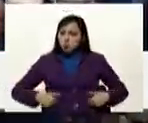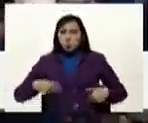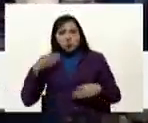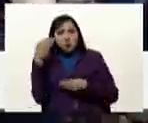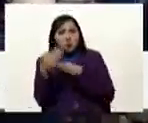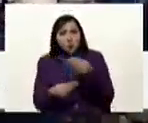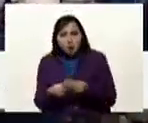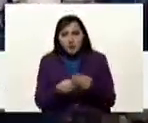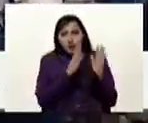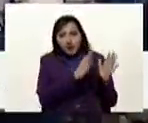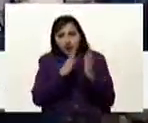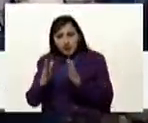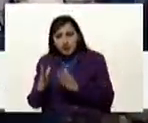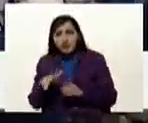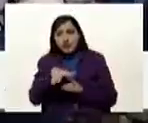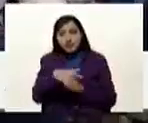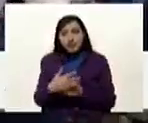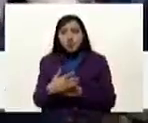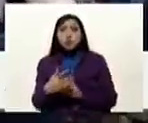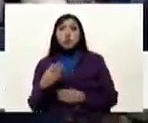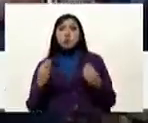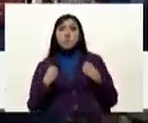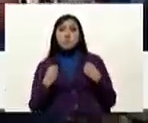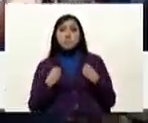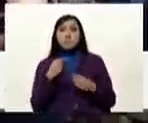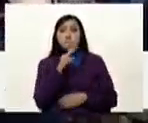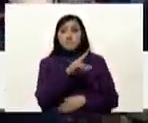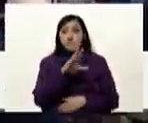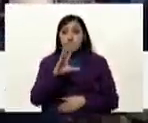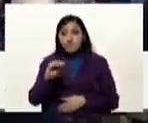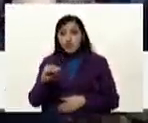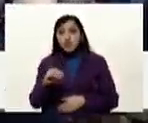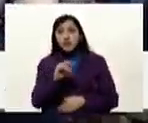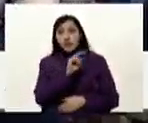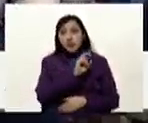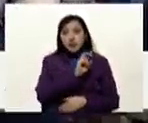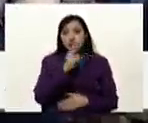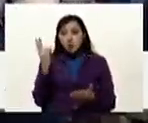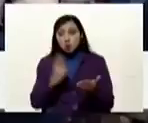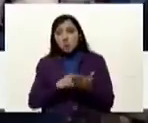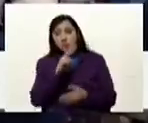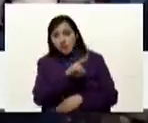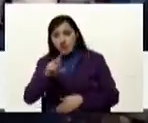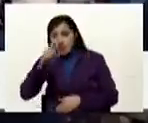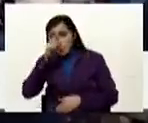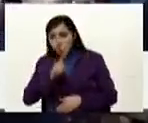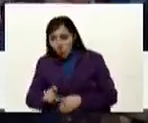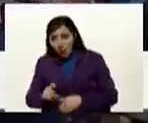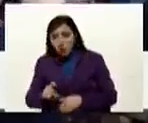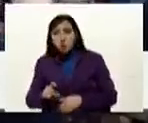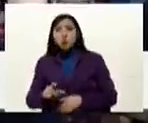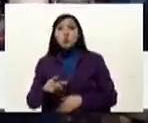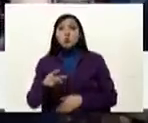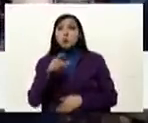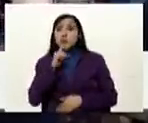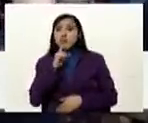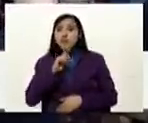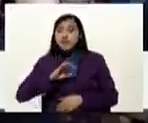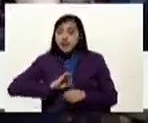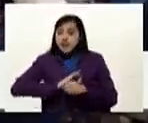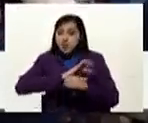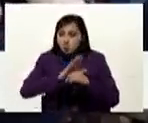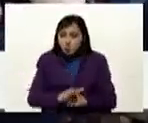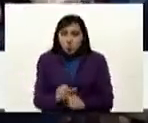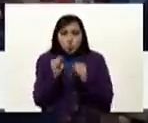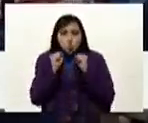esta etapa que nos ha tocado vivir entre el 2020 y 2021, mi presidente, y esta pandemia que ha sido